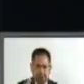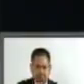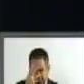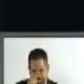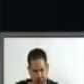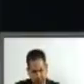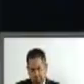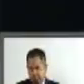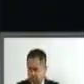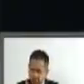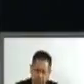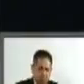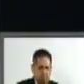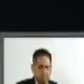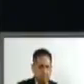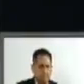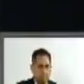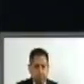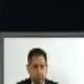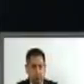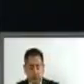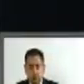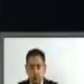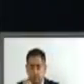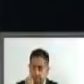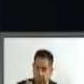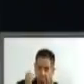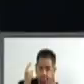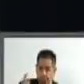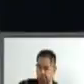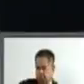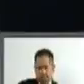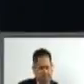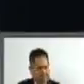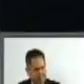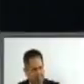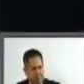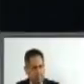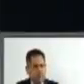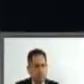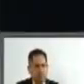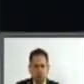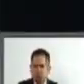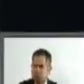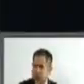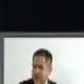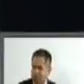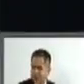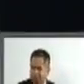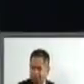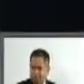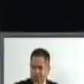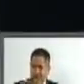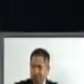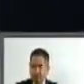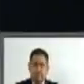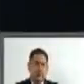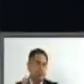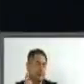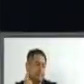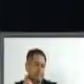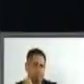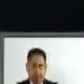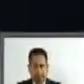Canadá. Por último, quiero destacar la gran importancia del vínculo legislativo entre el Parlamento